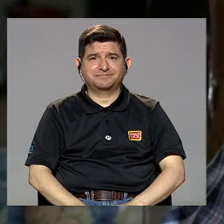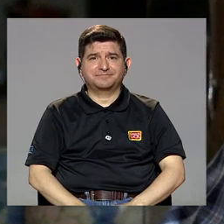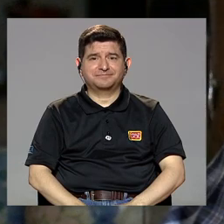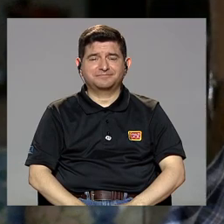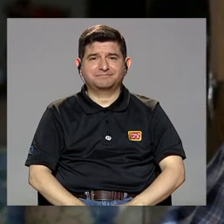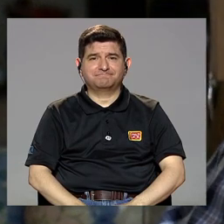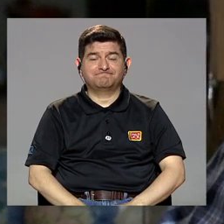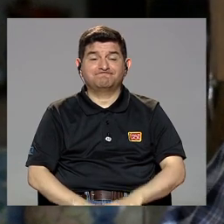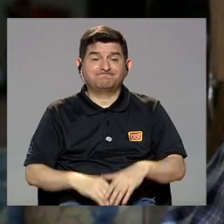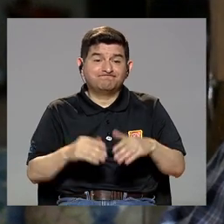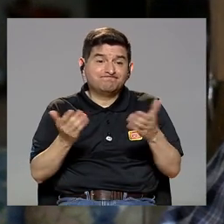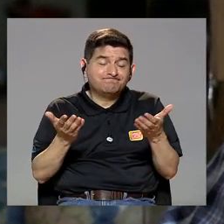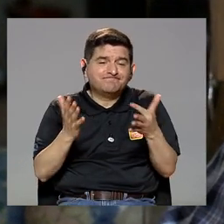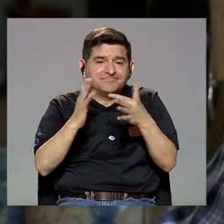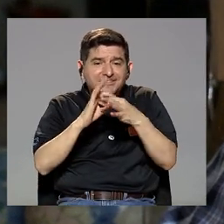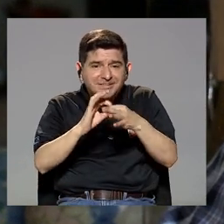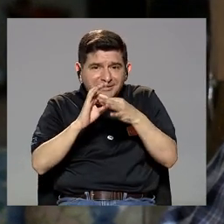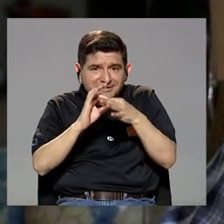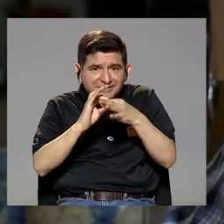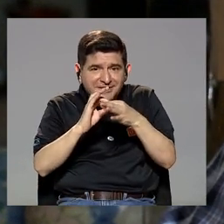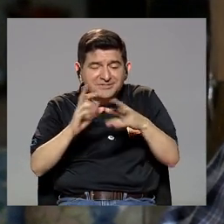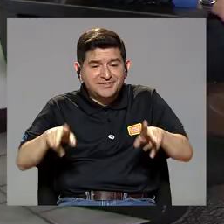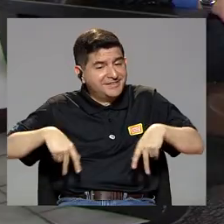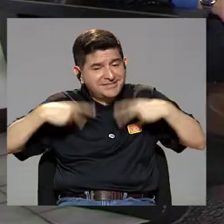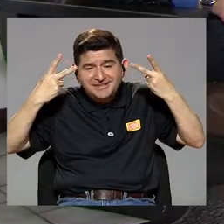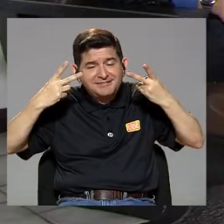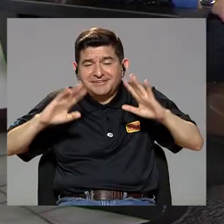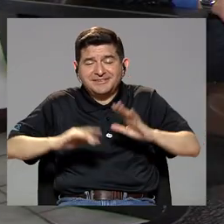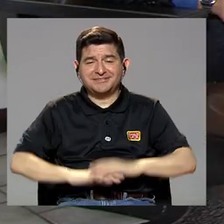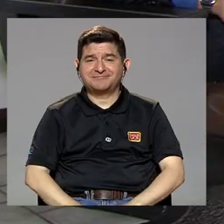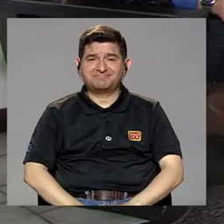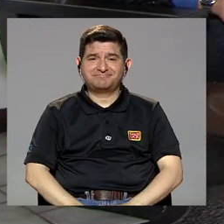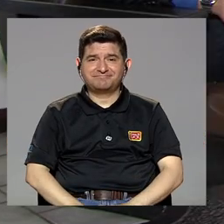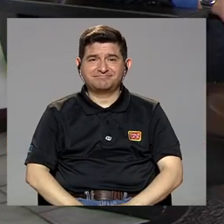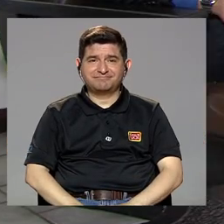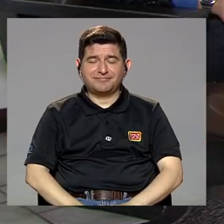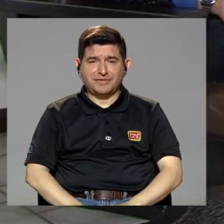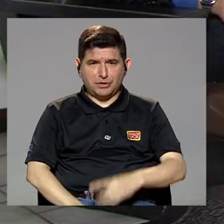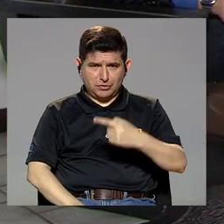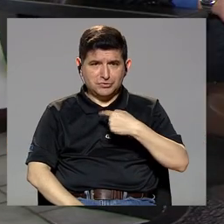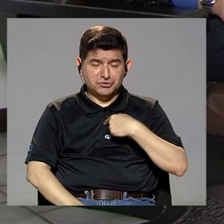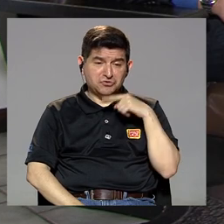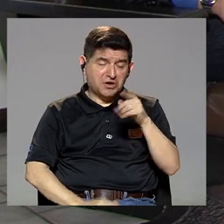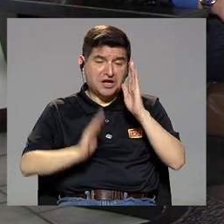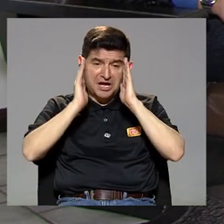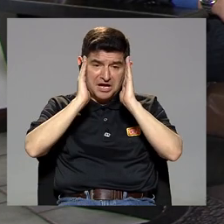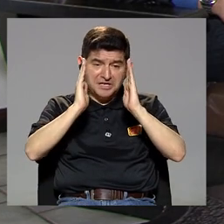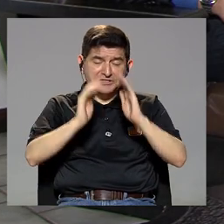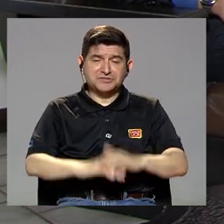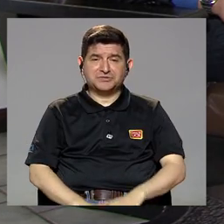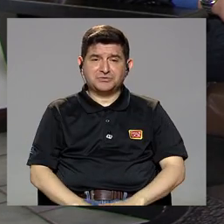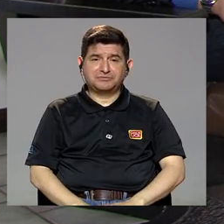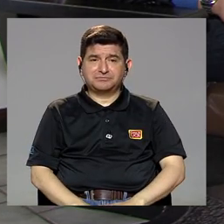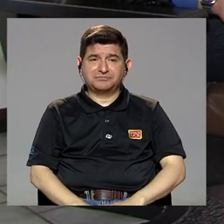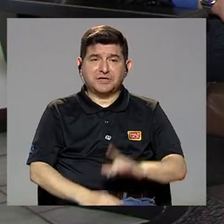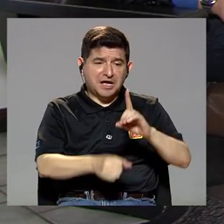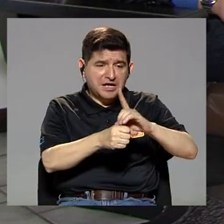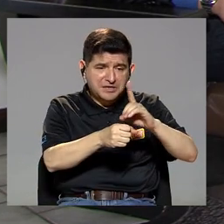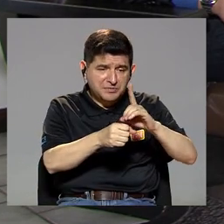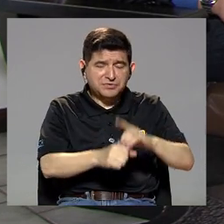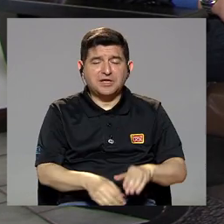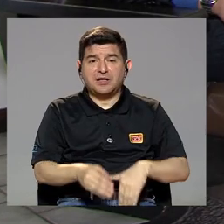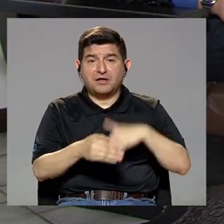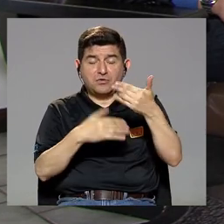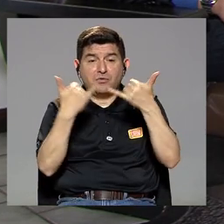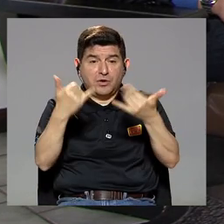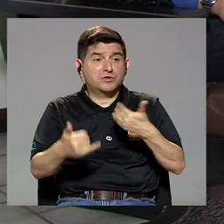y tienen que ver con la vida ya tengo ya me ha dedicado exclusivamente a la imputación y como esto ya no